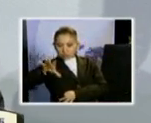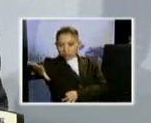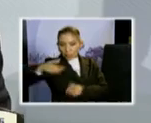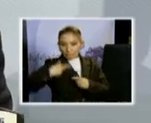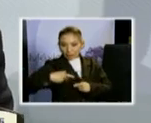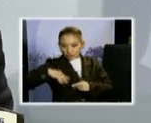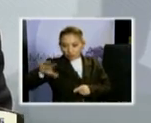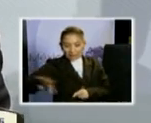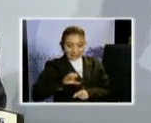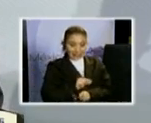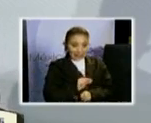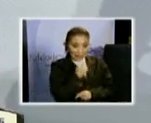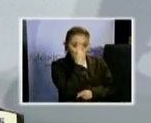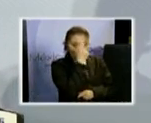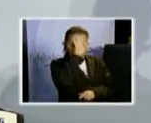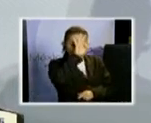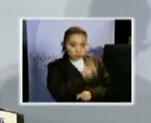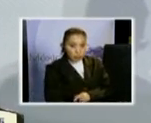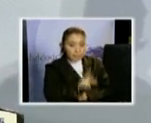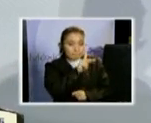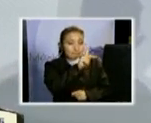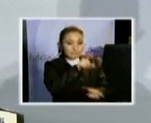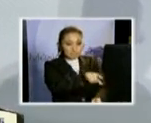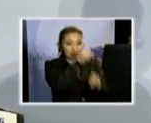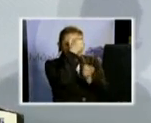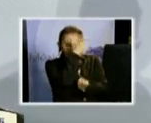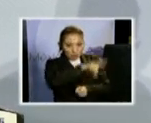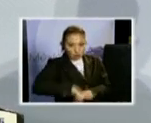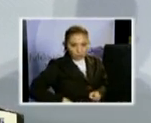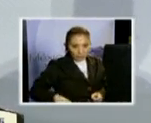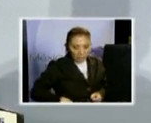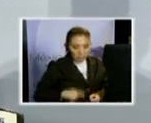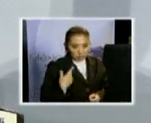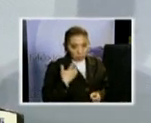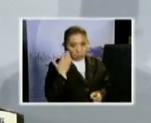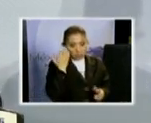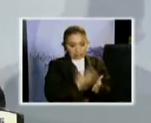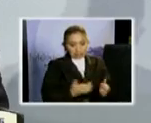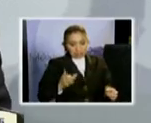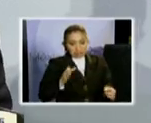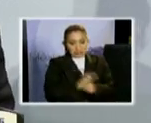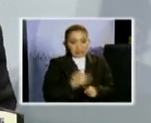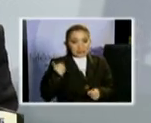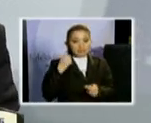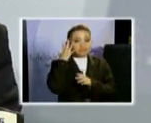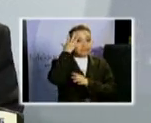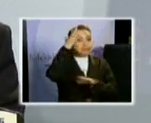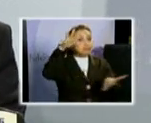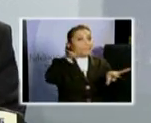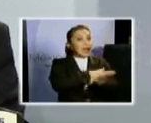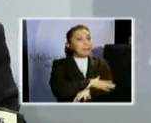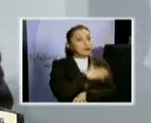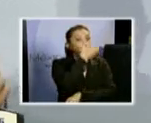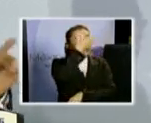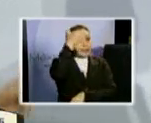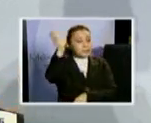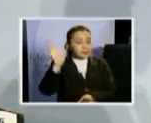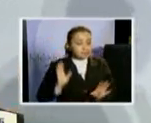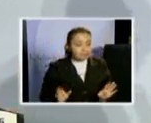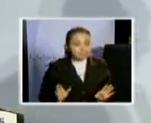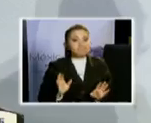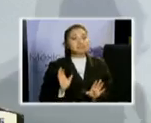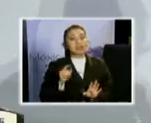población y el 71% de su PIB son altamente vulnerables a los efectos del cambio climático.